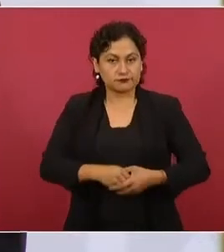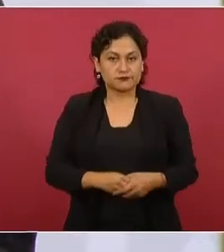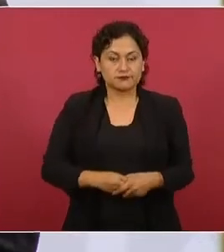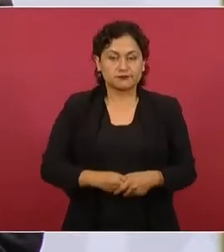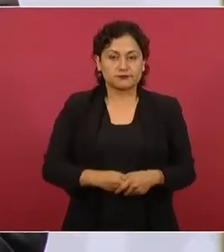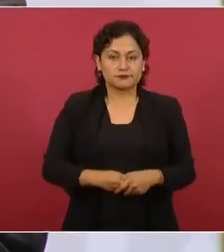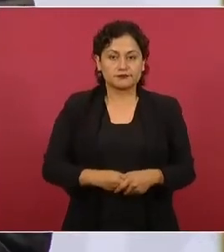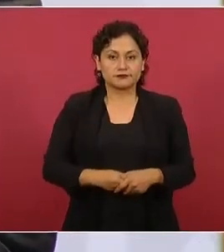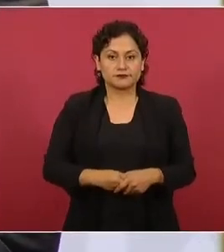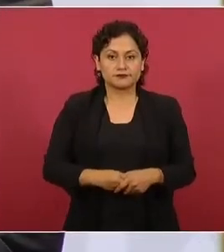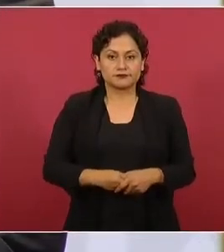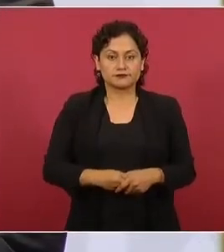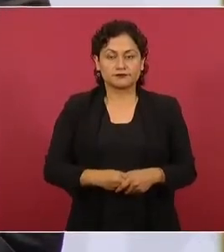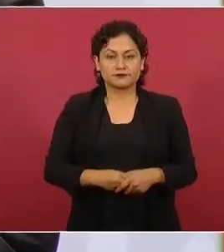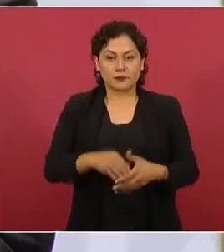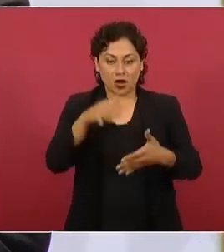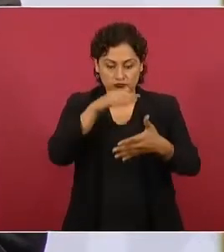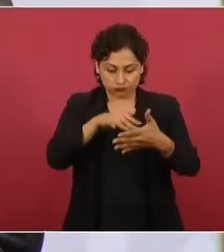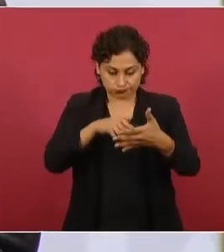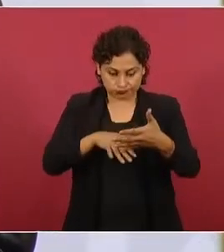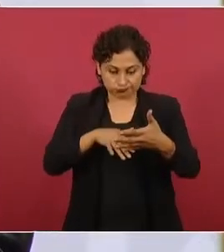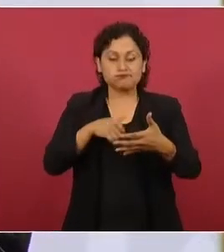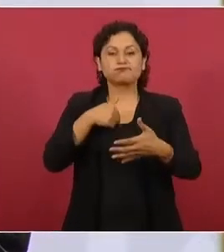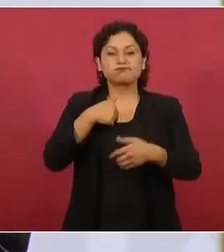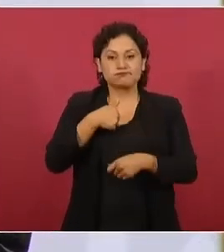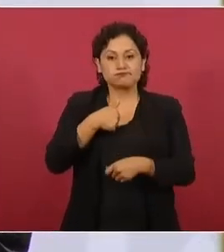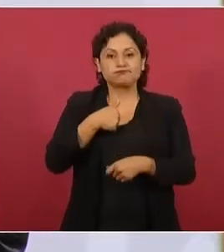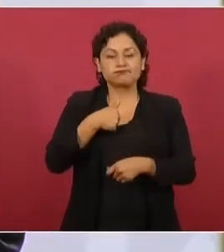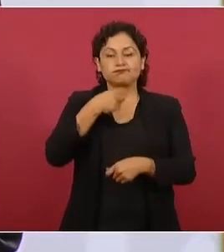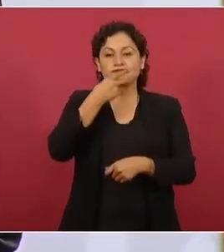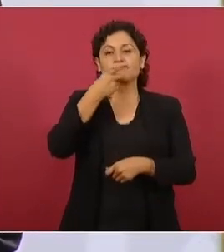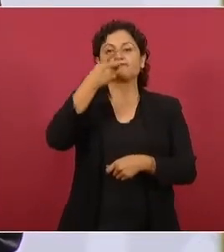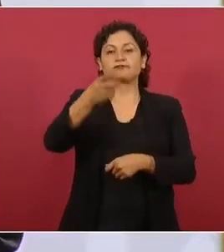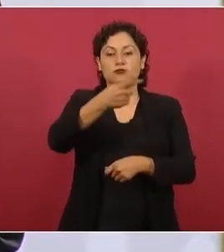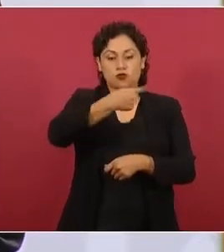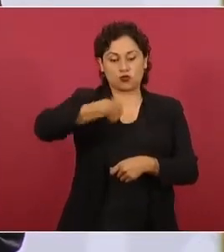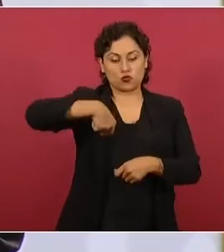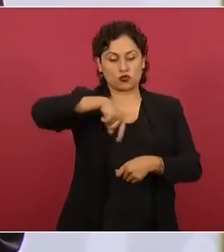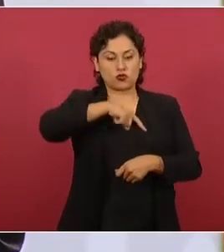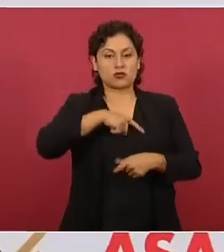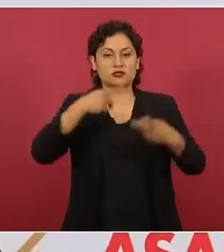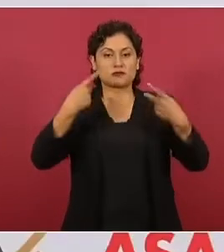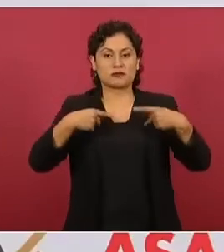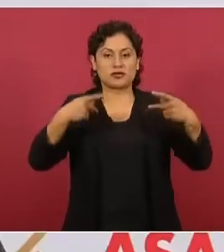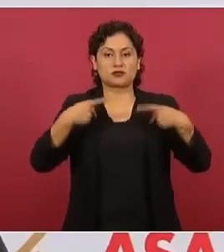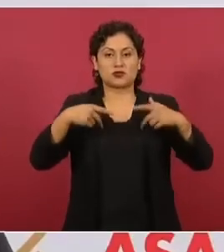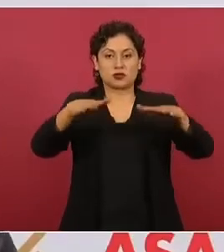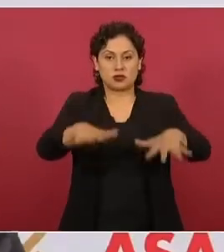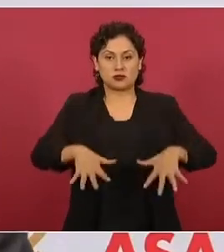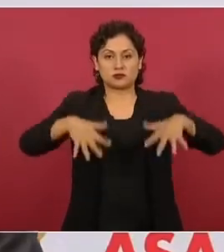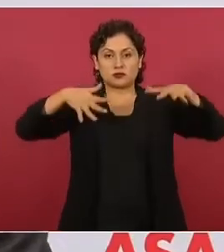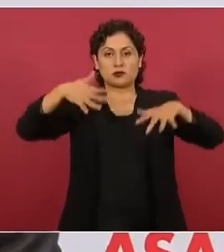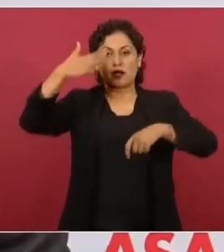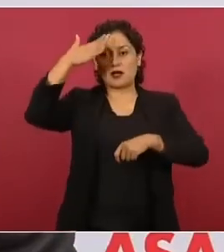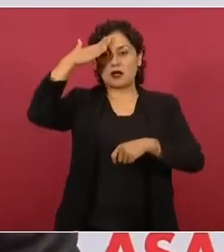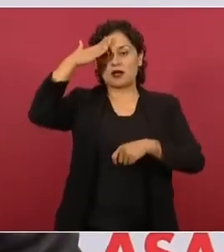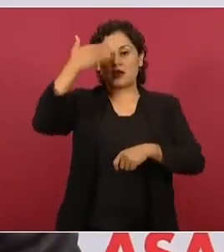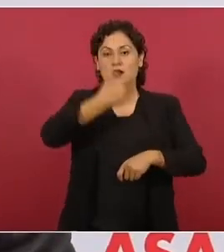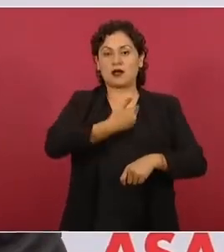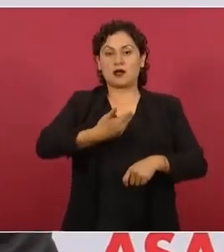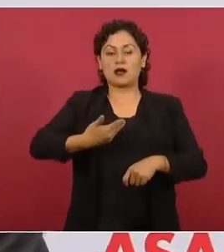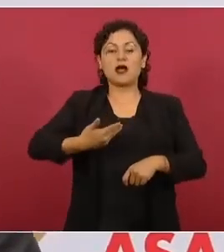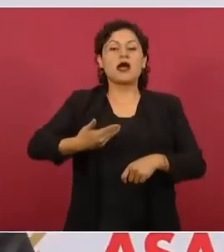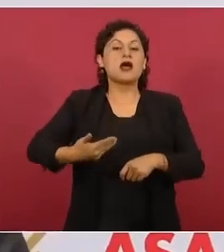Llegando a este punto, mis compañeras y compañeros consejeros y asambleístas, encabezados por el señor senador don Carlos Aceves del